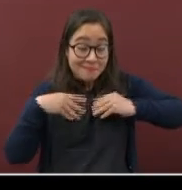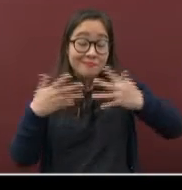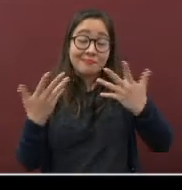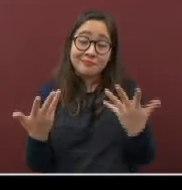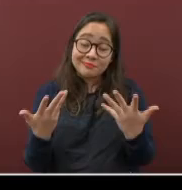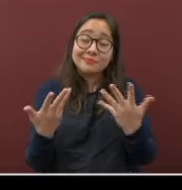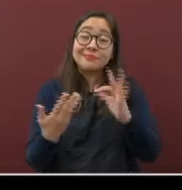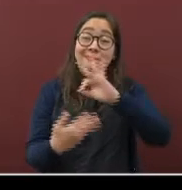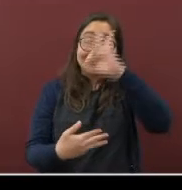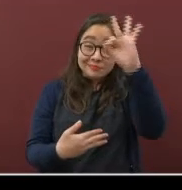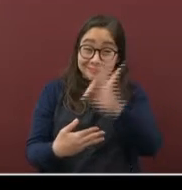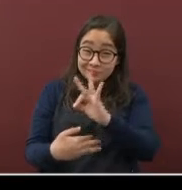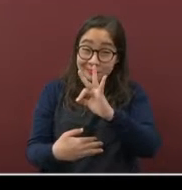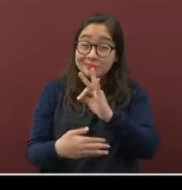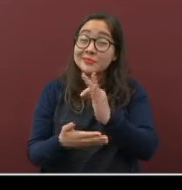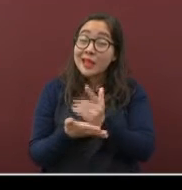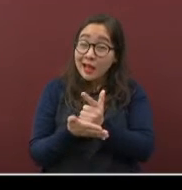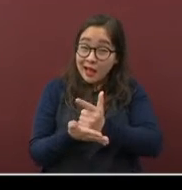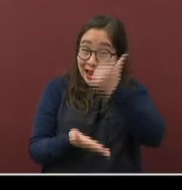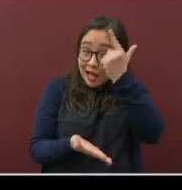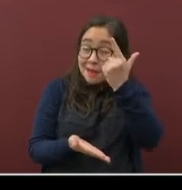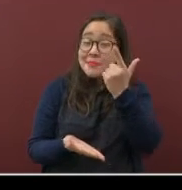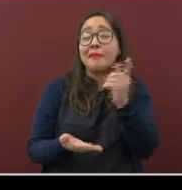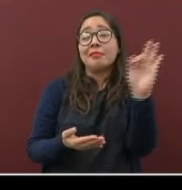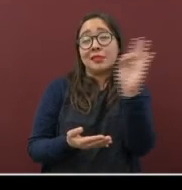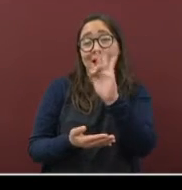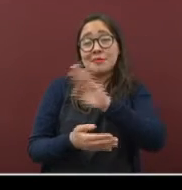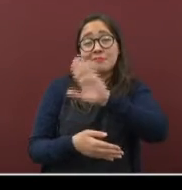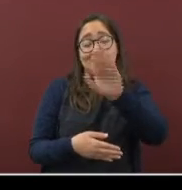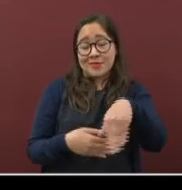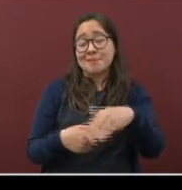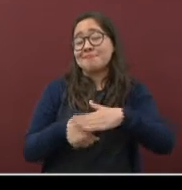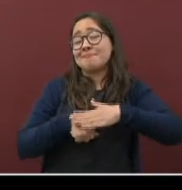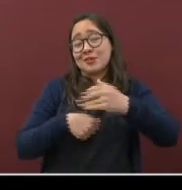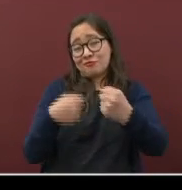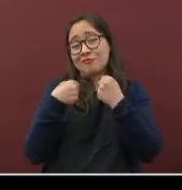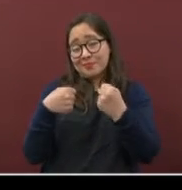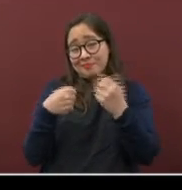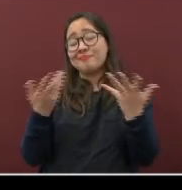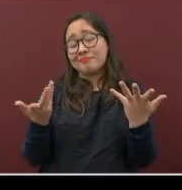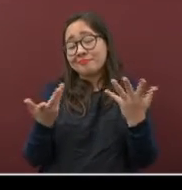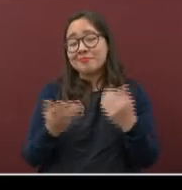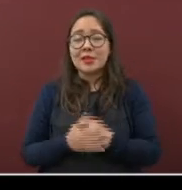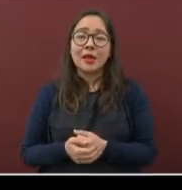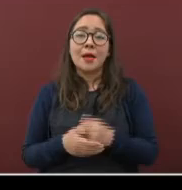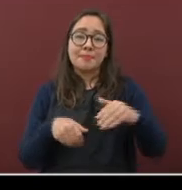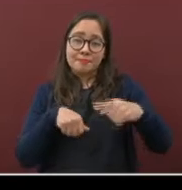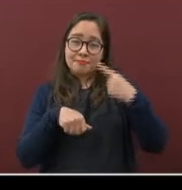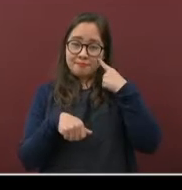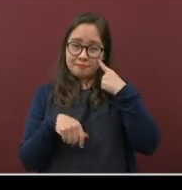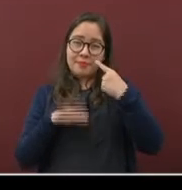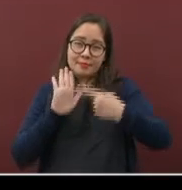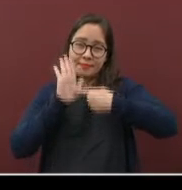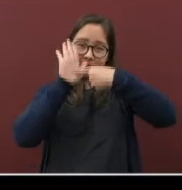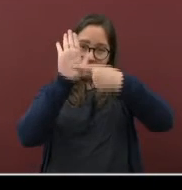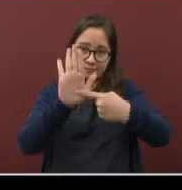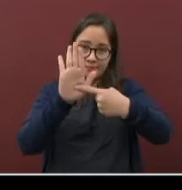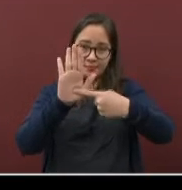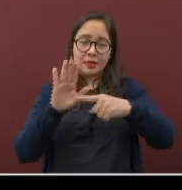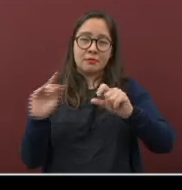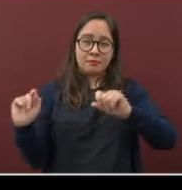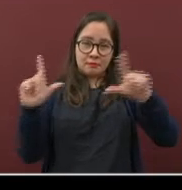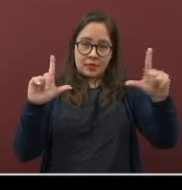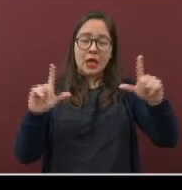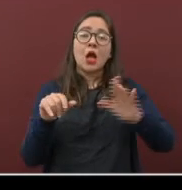posibilidades de tener complicaciones e incluso de fallecer son mucho mayores como se muestra en la lámina de